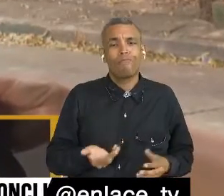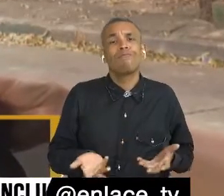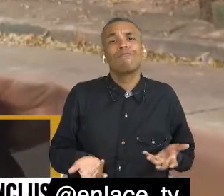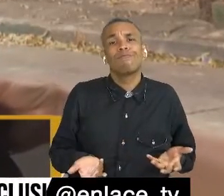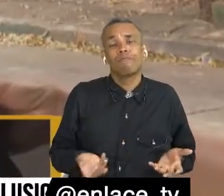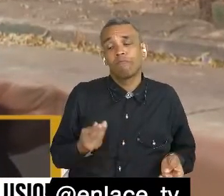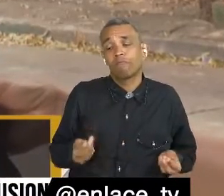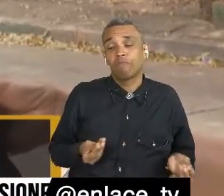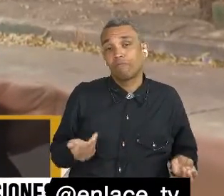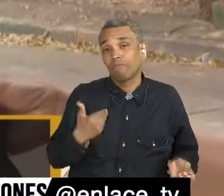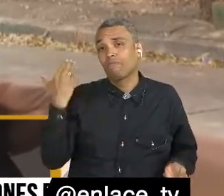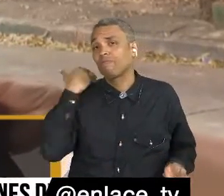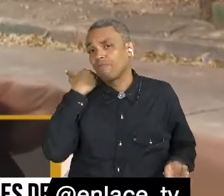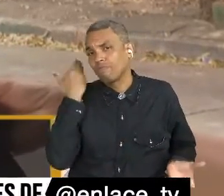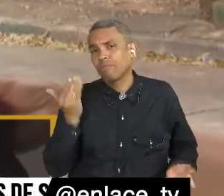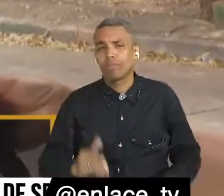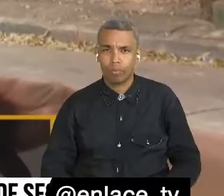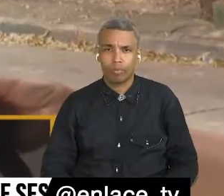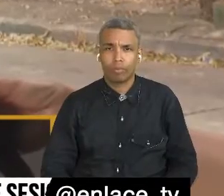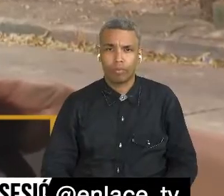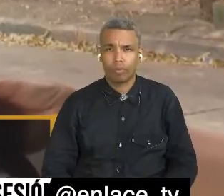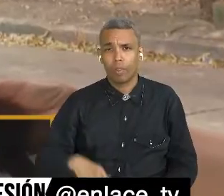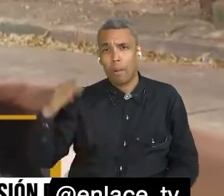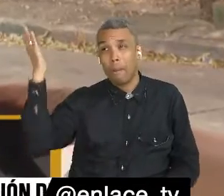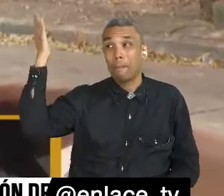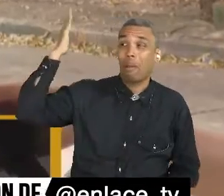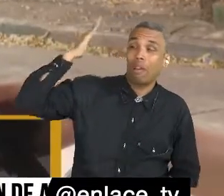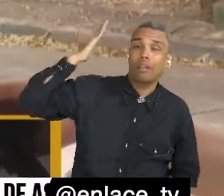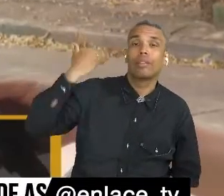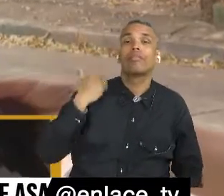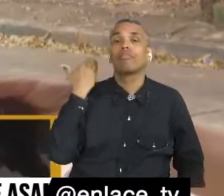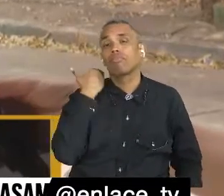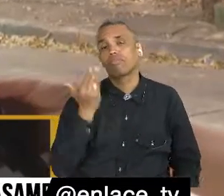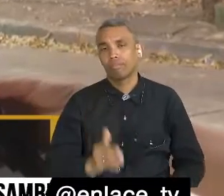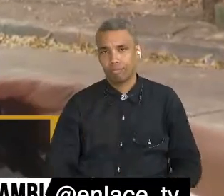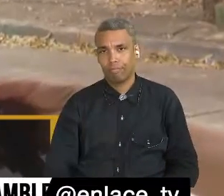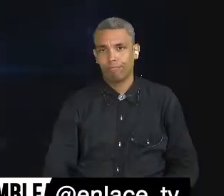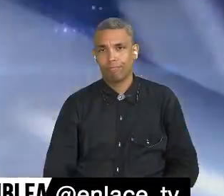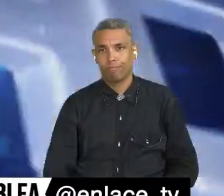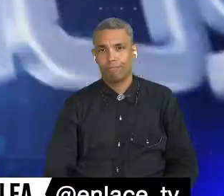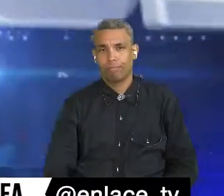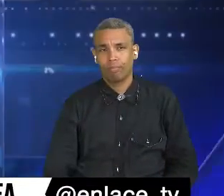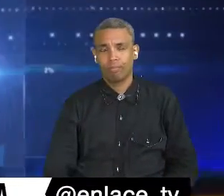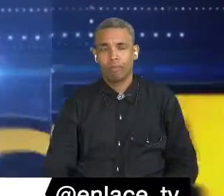calle 71 vamos a ser los implicados en ese caso.